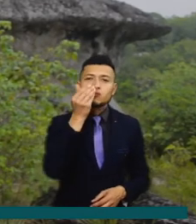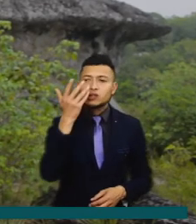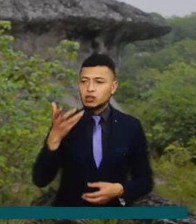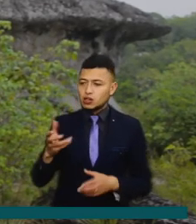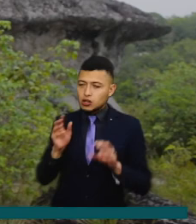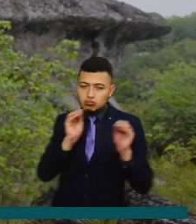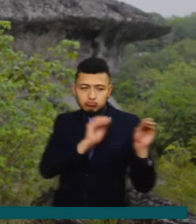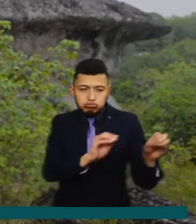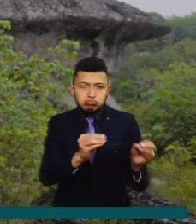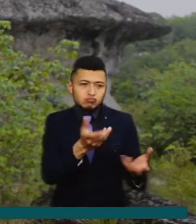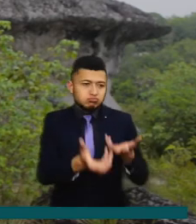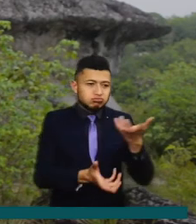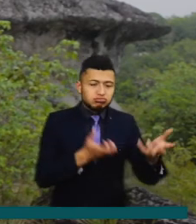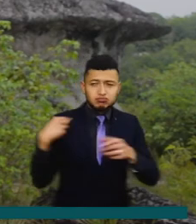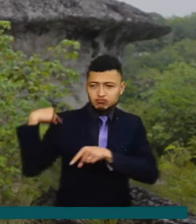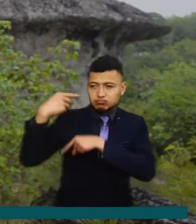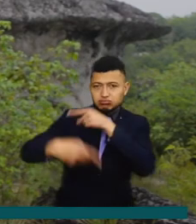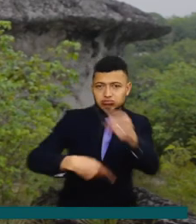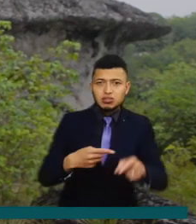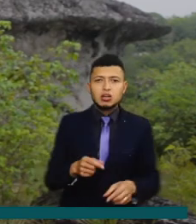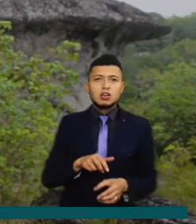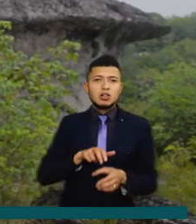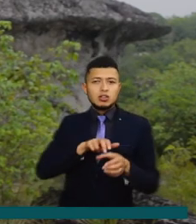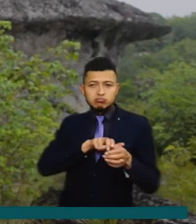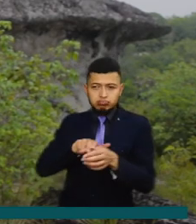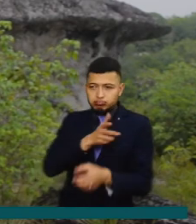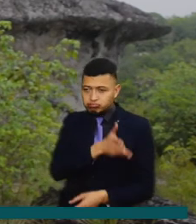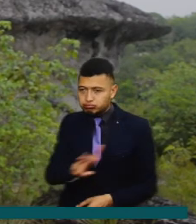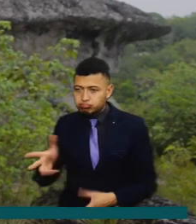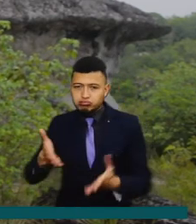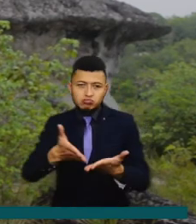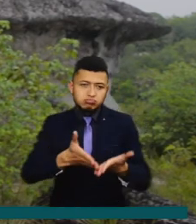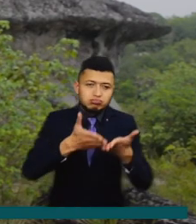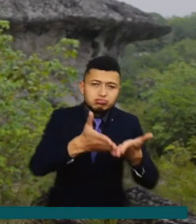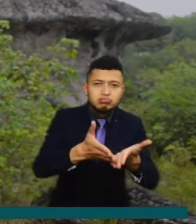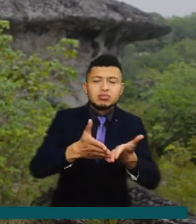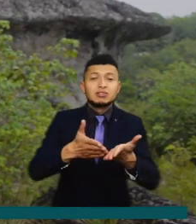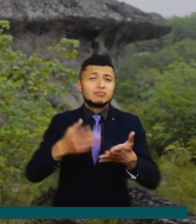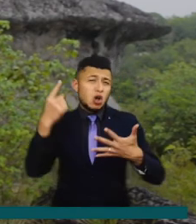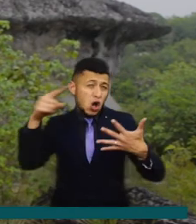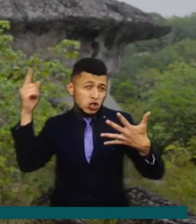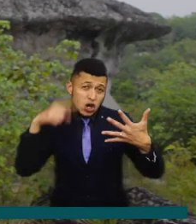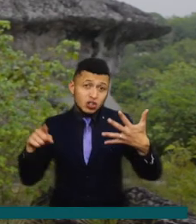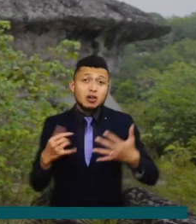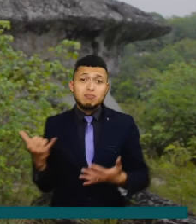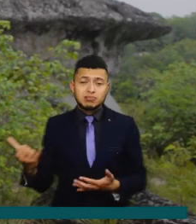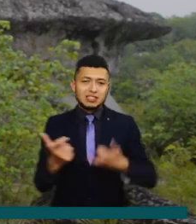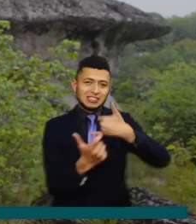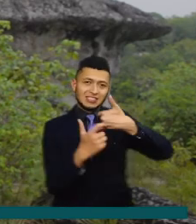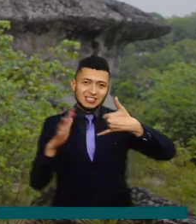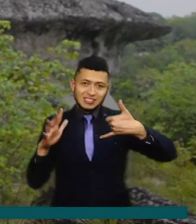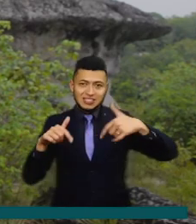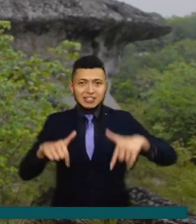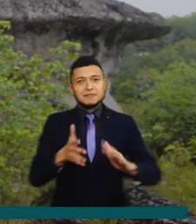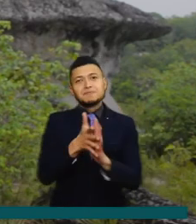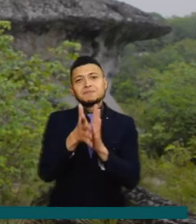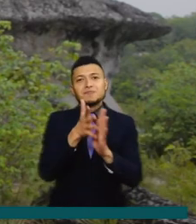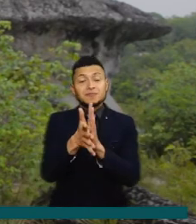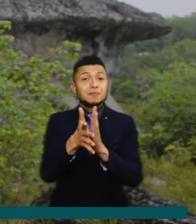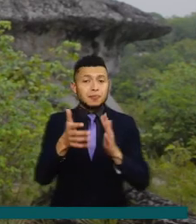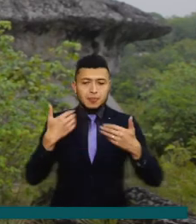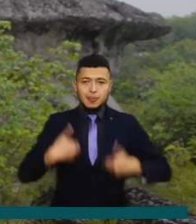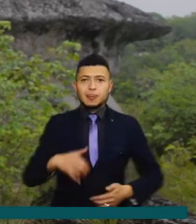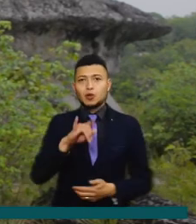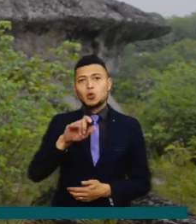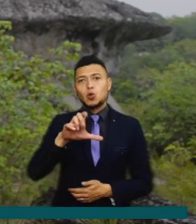de cocina ancestral, hospedaje, transporte fluvial y terrestre, entre otras. Desde San José del Guaviare, informó